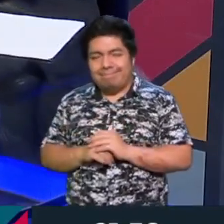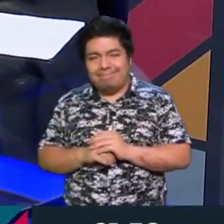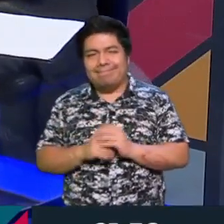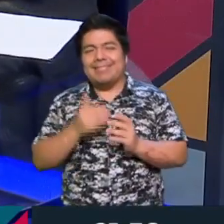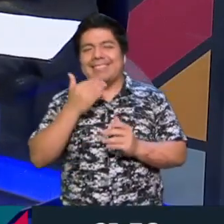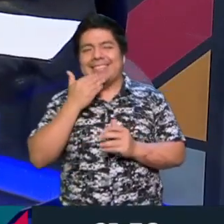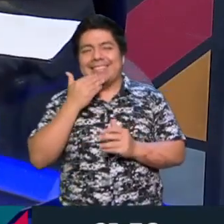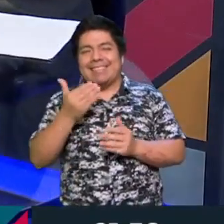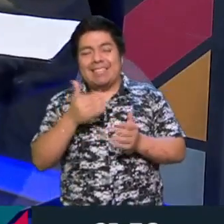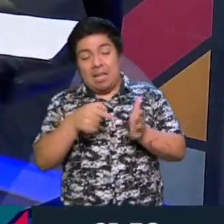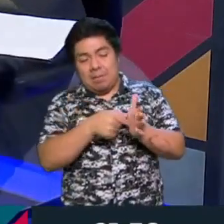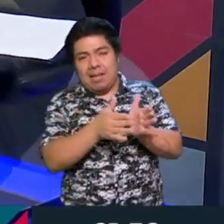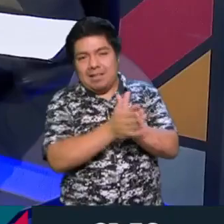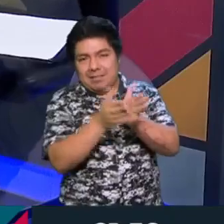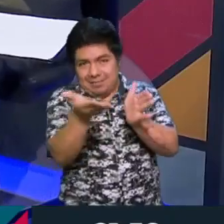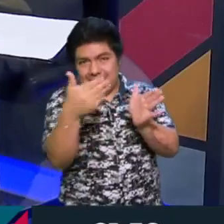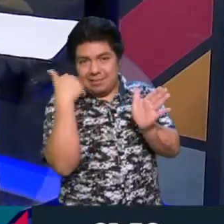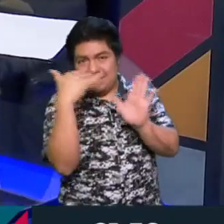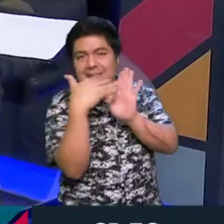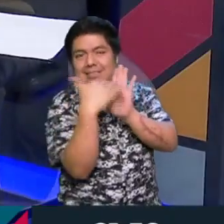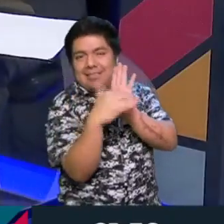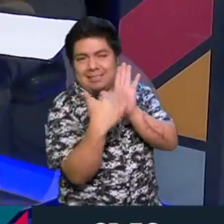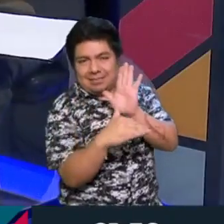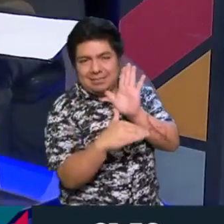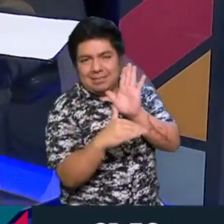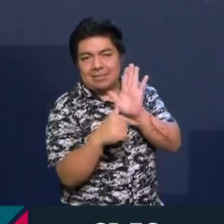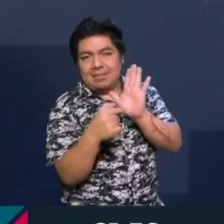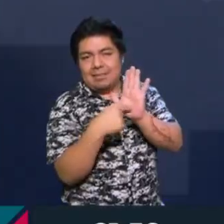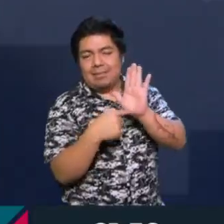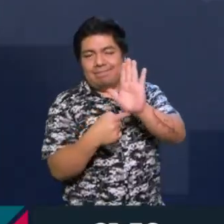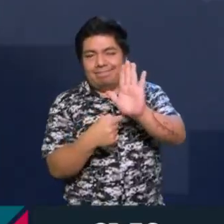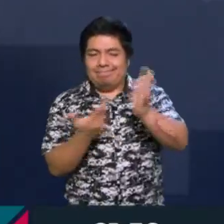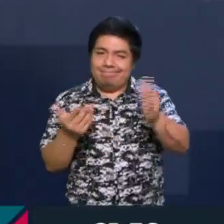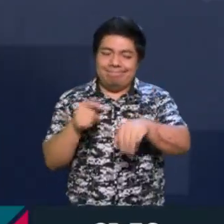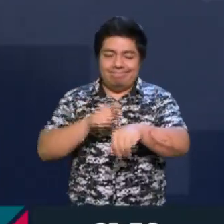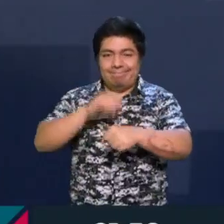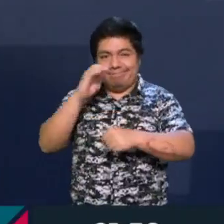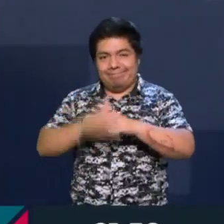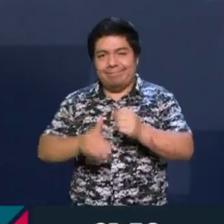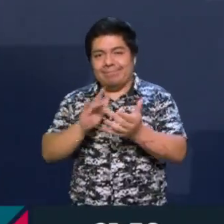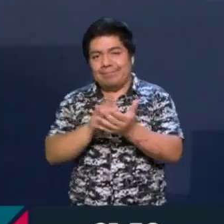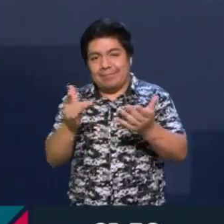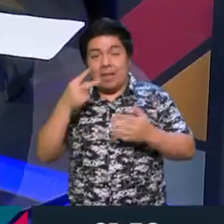Perfecto, pues ahí está, para que usted lo lea, vamos a mostrarlo y con esta portada nos despedimos.